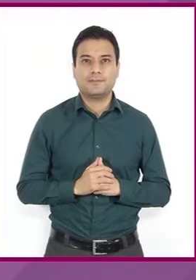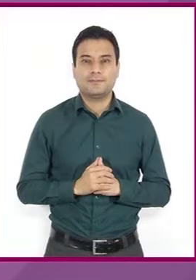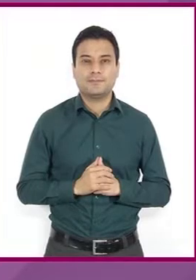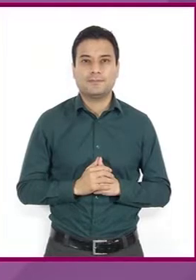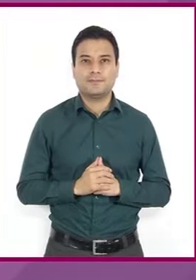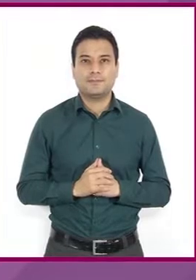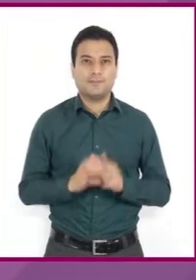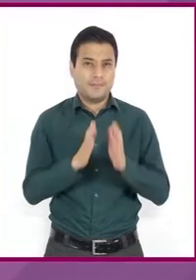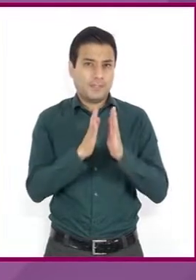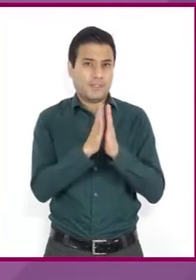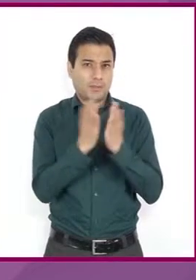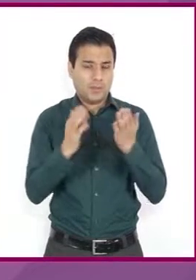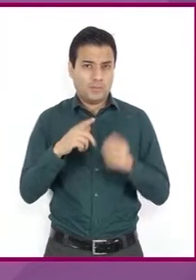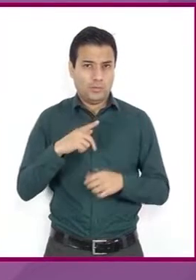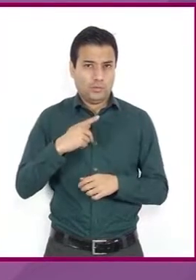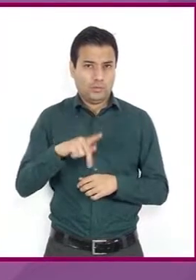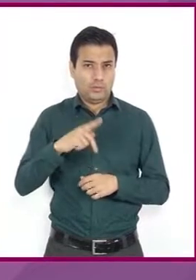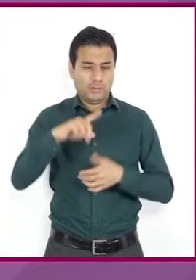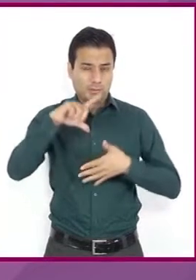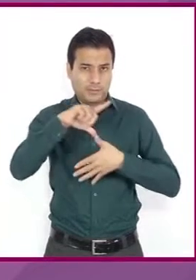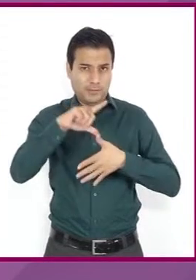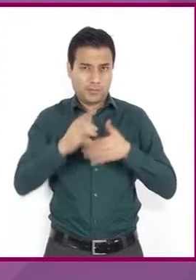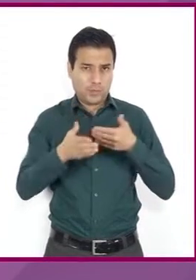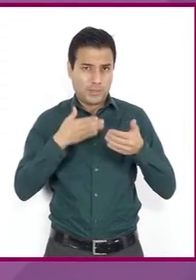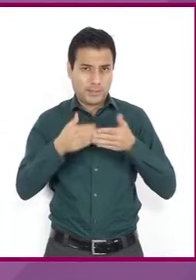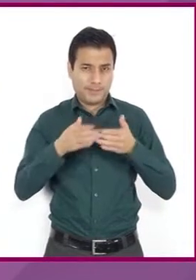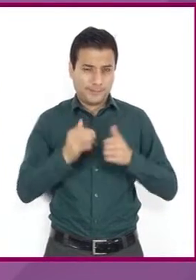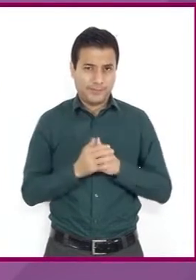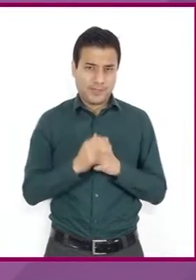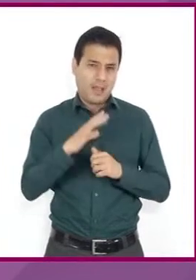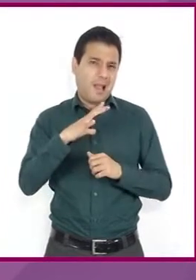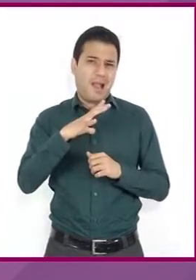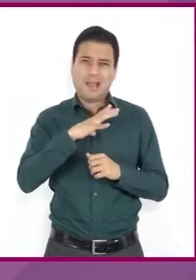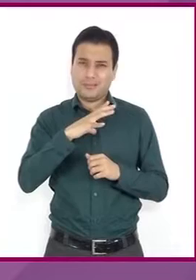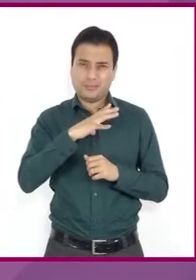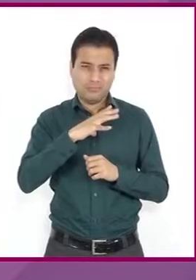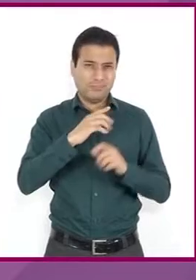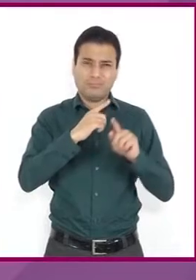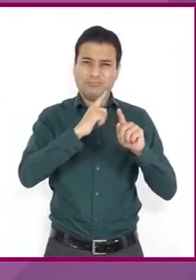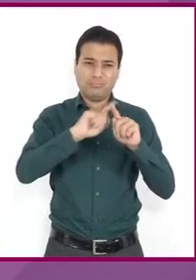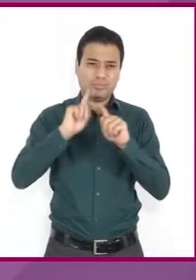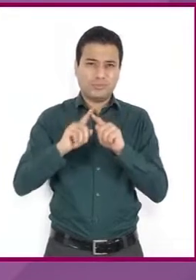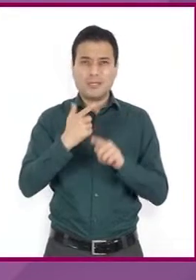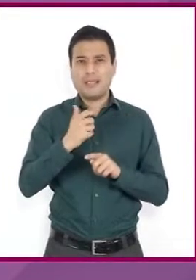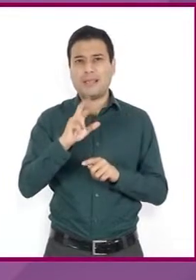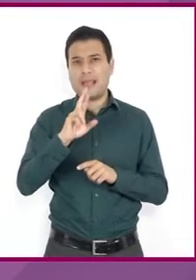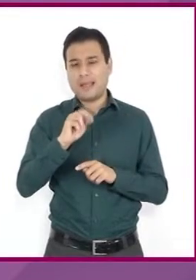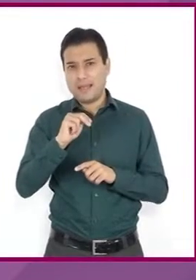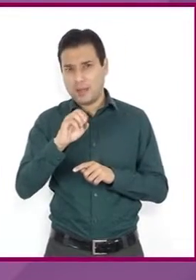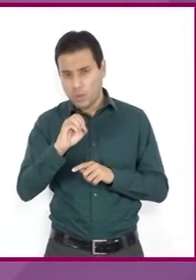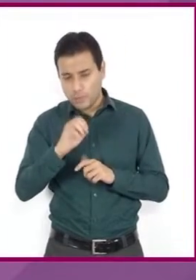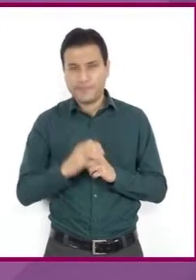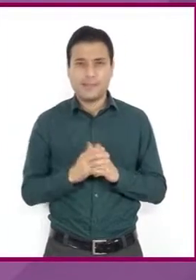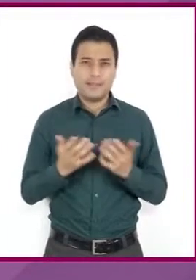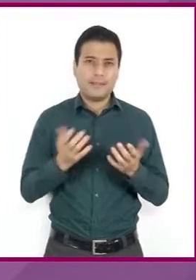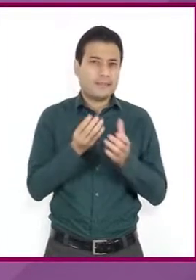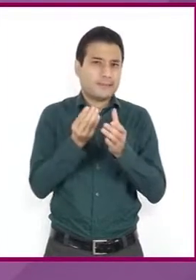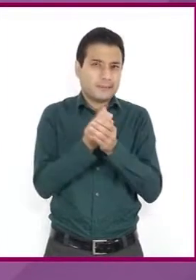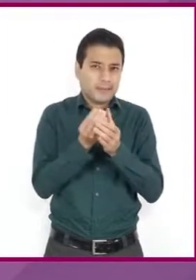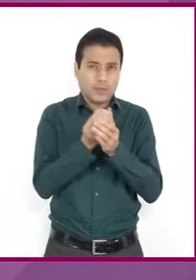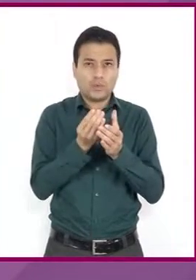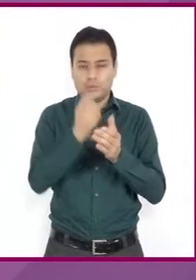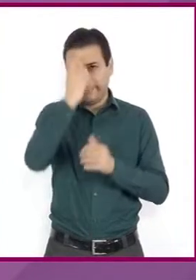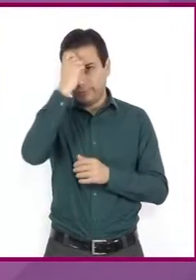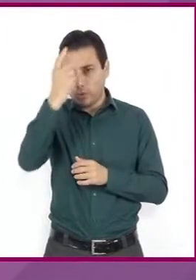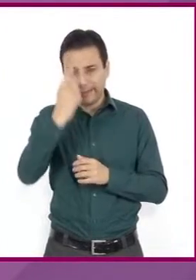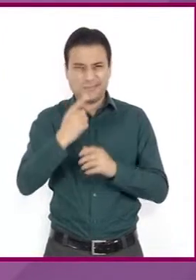La literatura latinoamericana contemporánea abarca una gran cantidad de géneros, estilos, temas y autores.